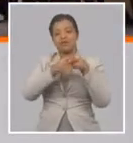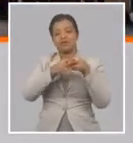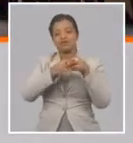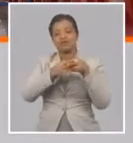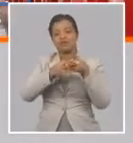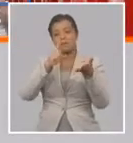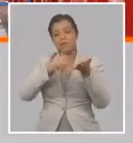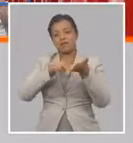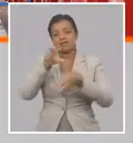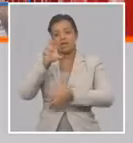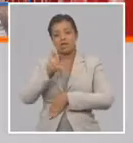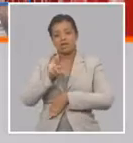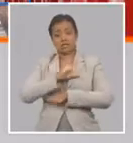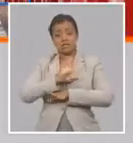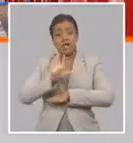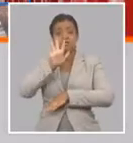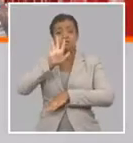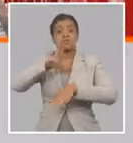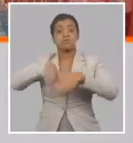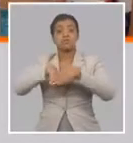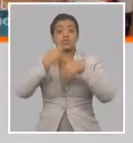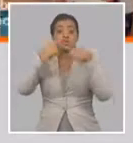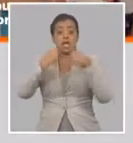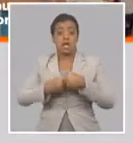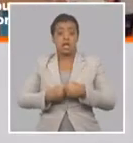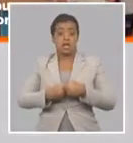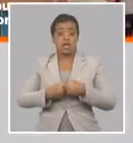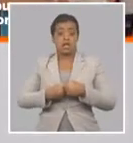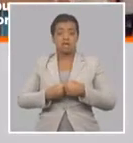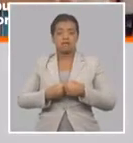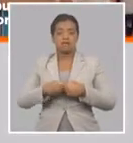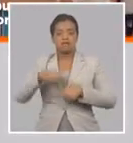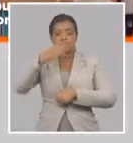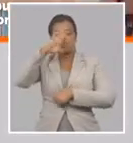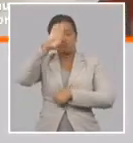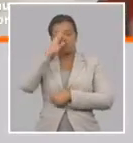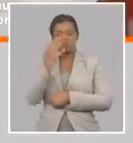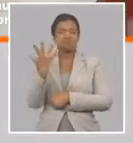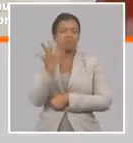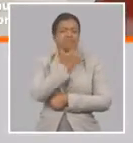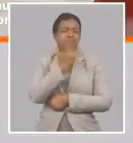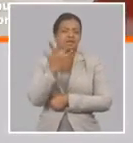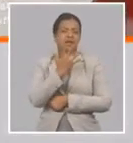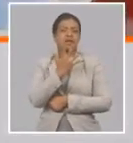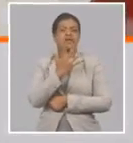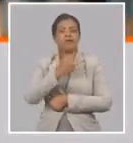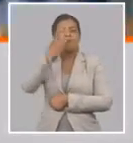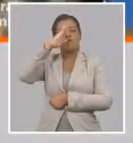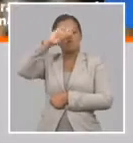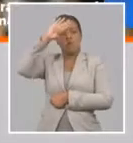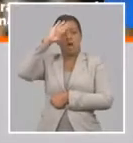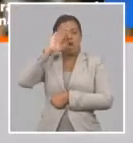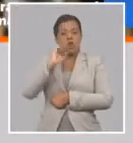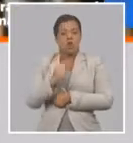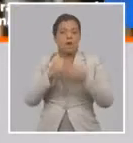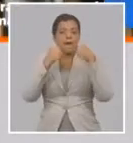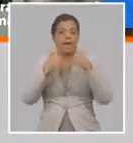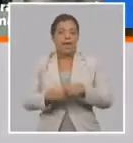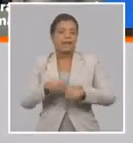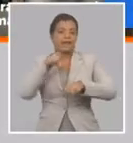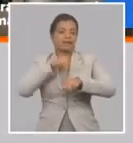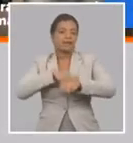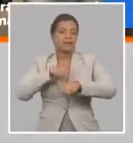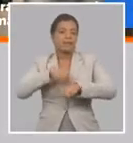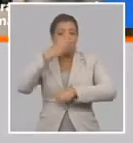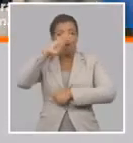al quinto día de haber arribado al país a quienes a los cubanos o residentes permanentes o temporales en cuba que